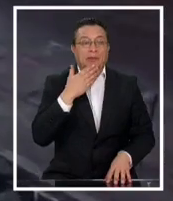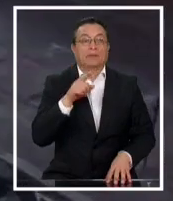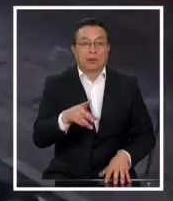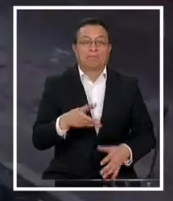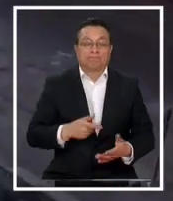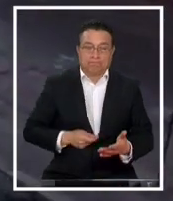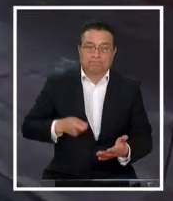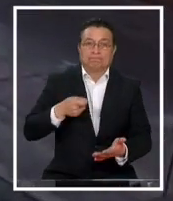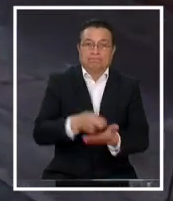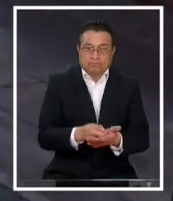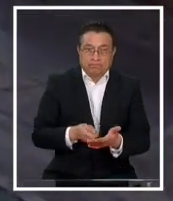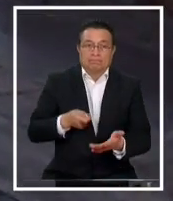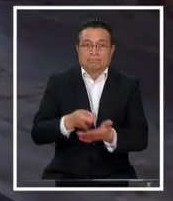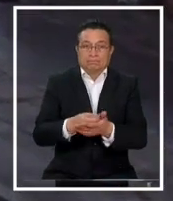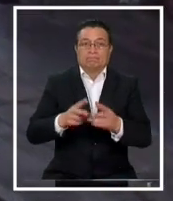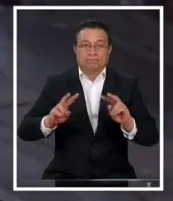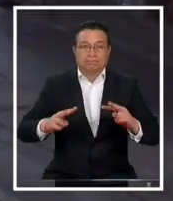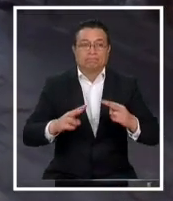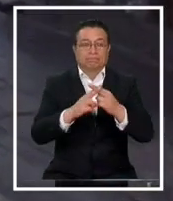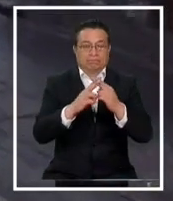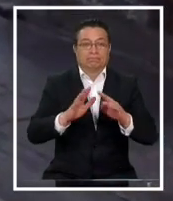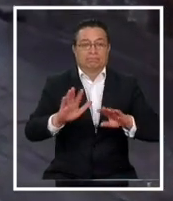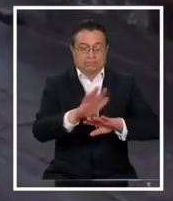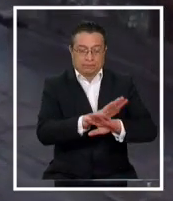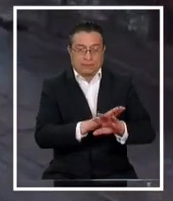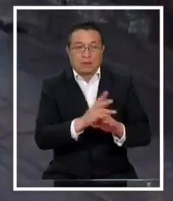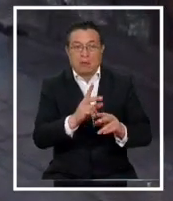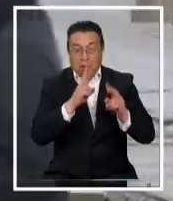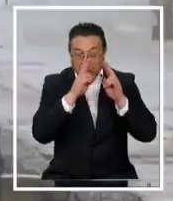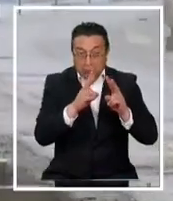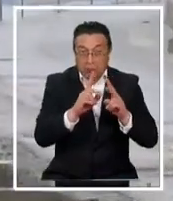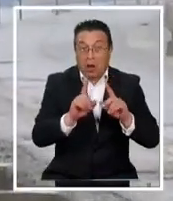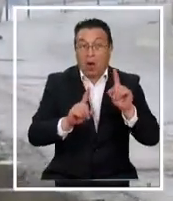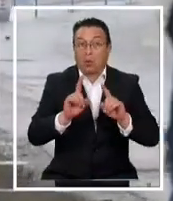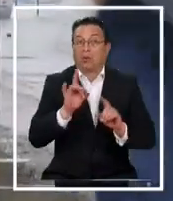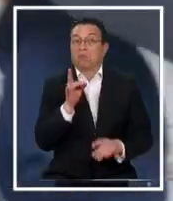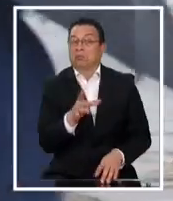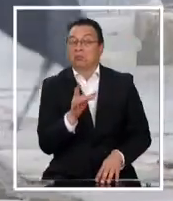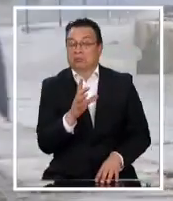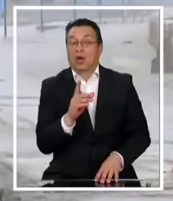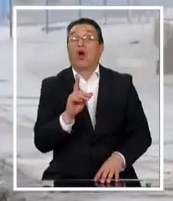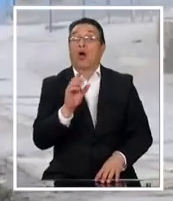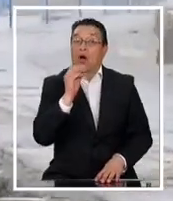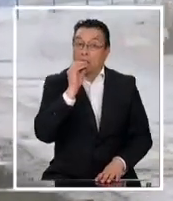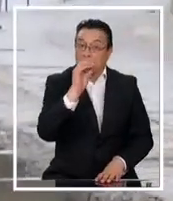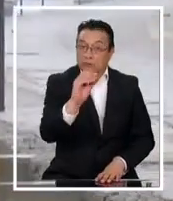vez más en infraestructura, protección que no siempre se respeta. Por eso el llamado es al